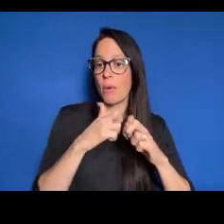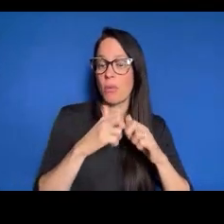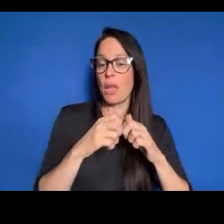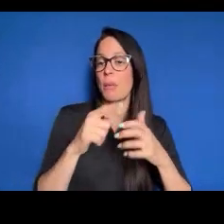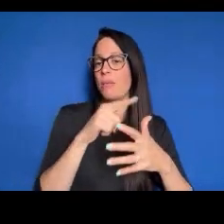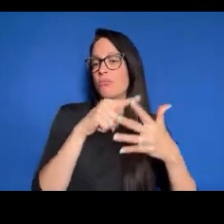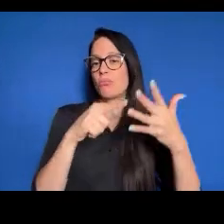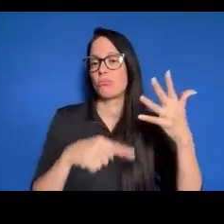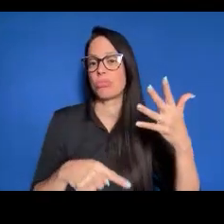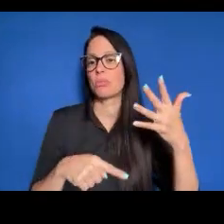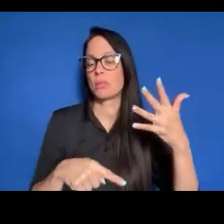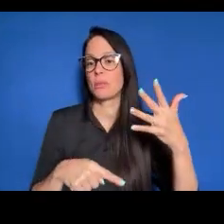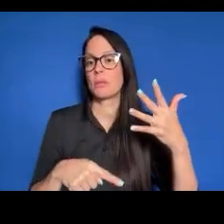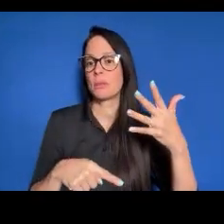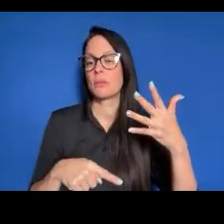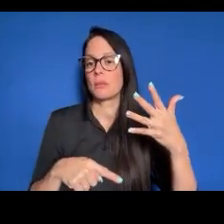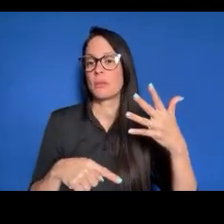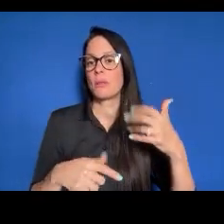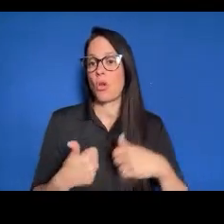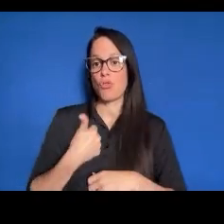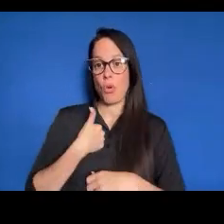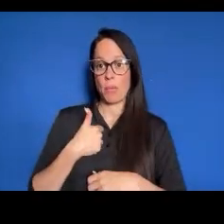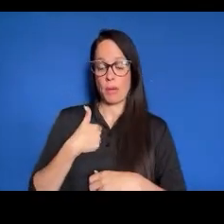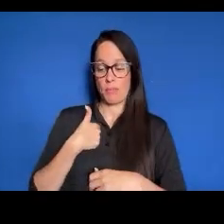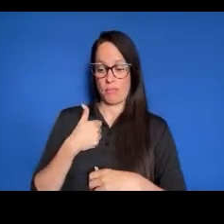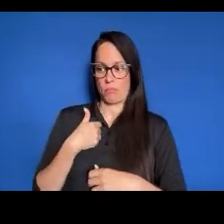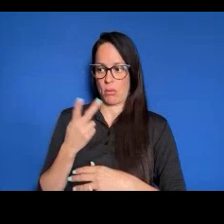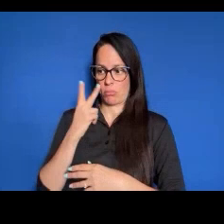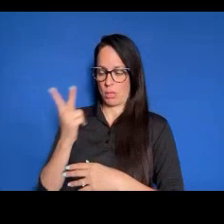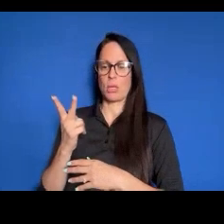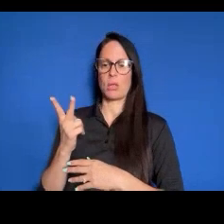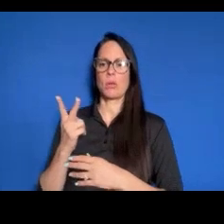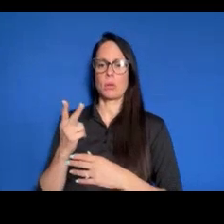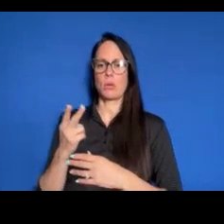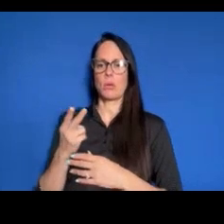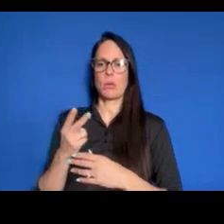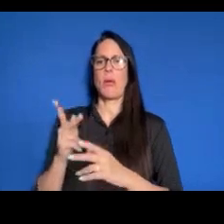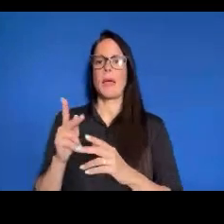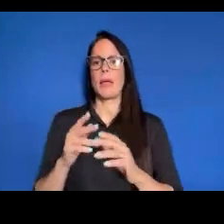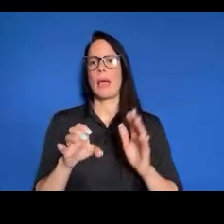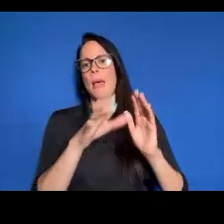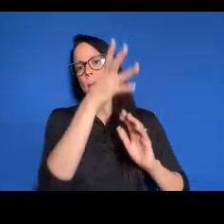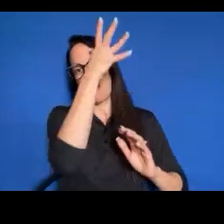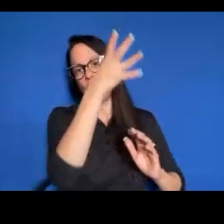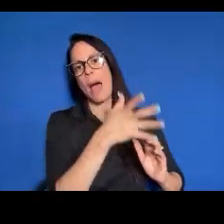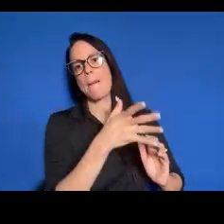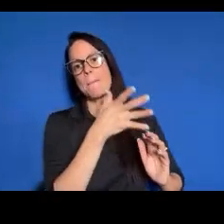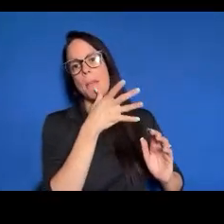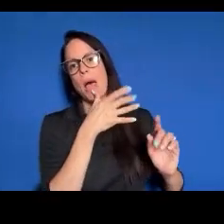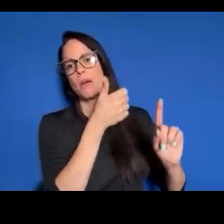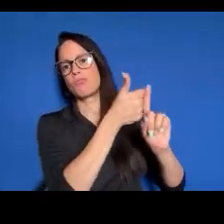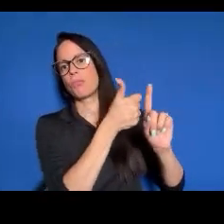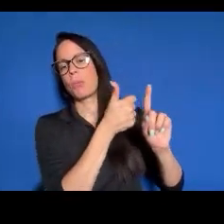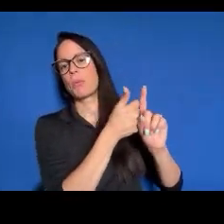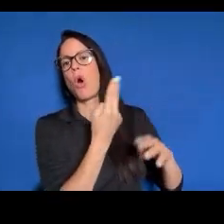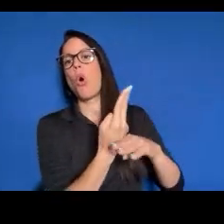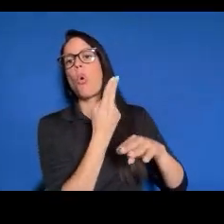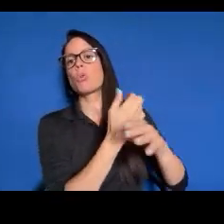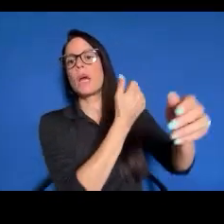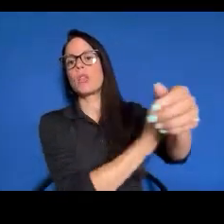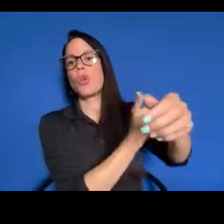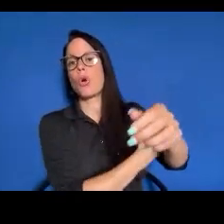hecho, porque he tenido casos de que viene un padre adicto, una madre adicta, y yo tengo menor, o sea, que los removí